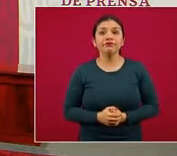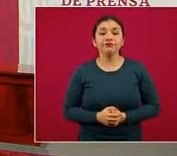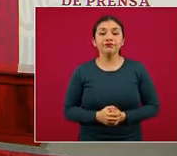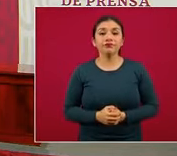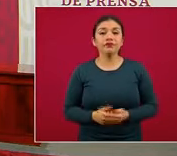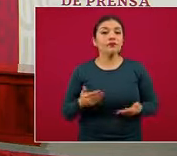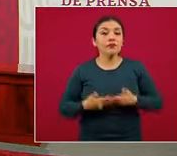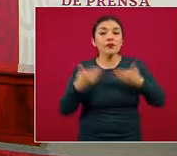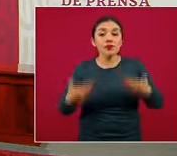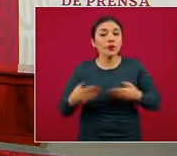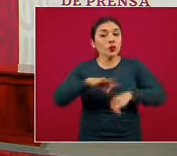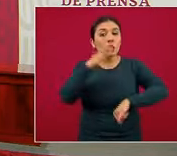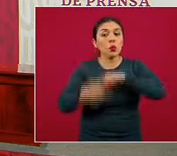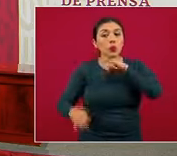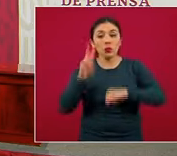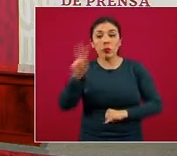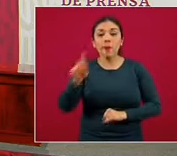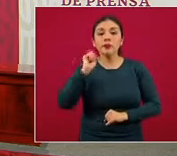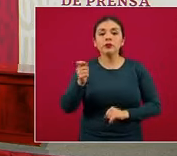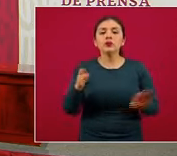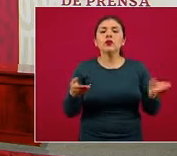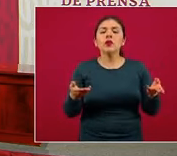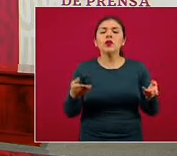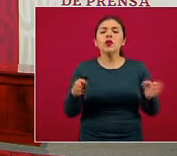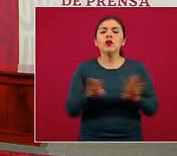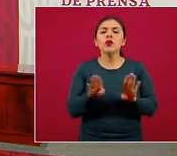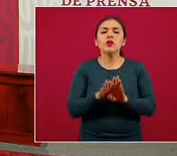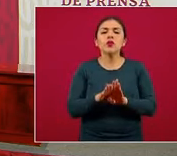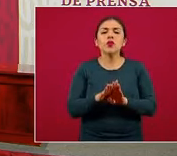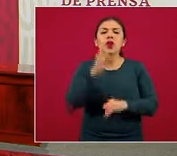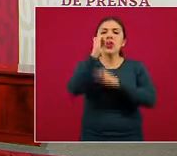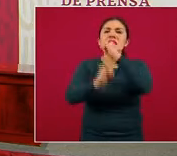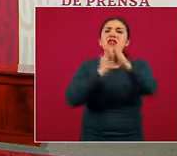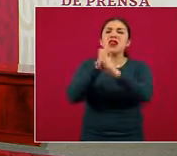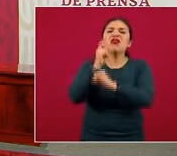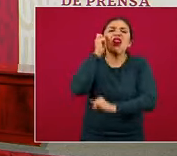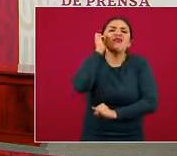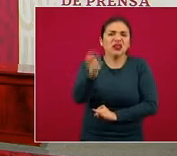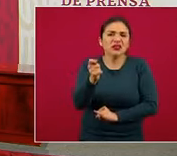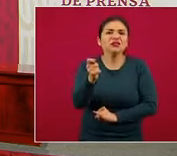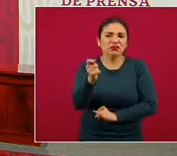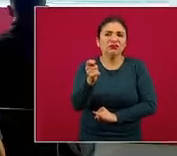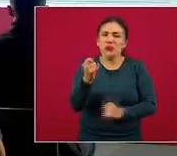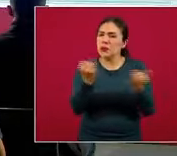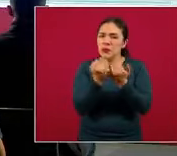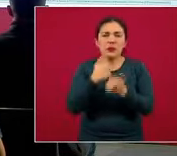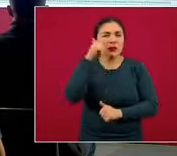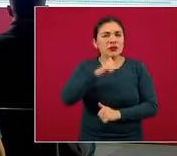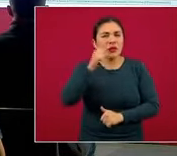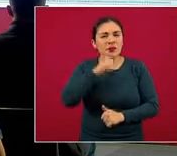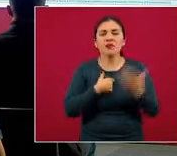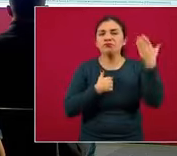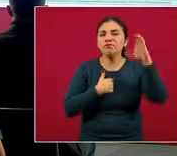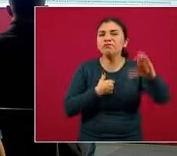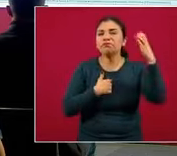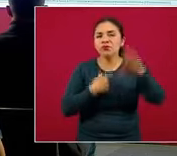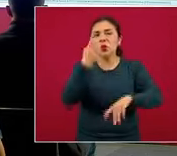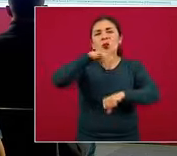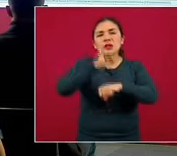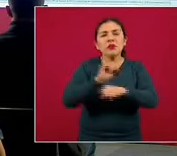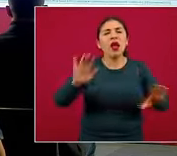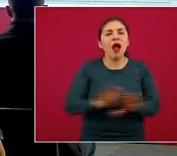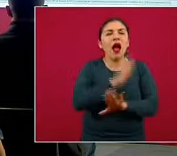entonces finalmente al componente internacional, donde también actualizamos las cifras de manera